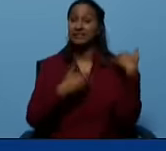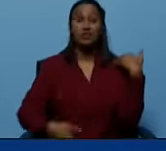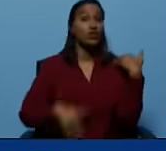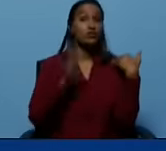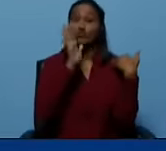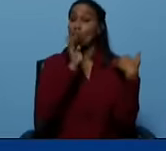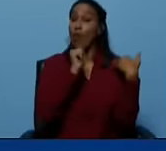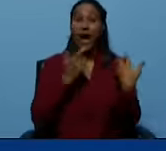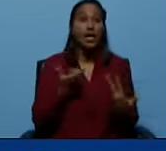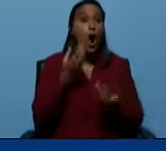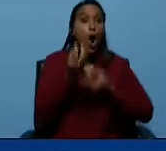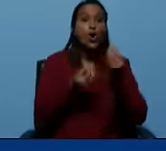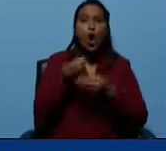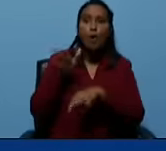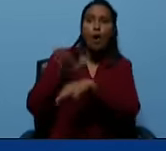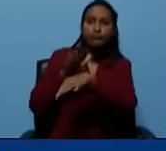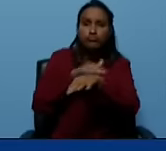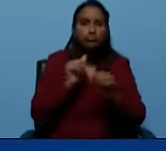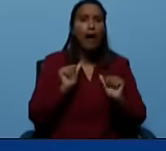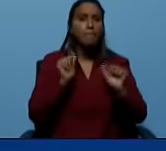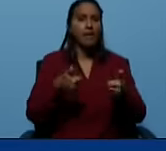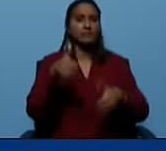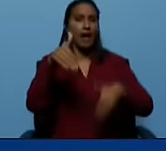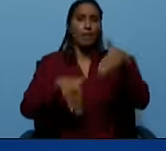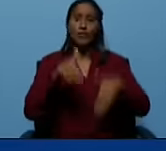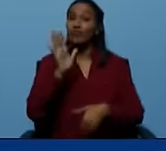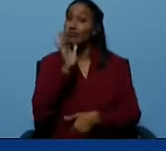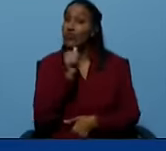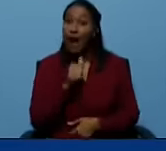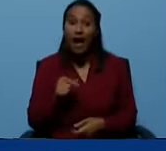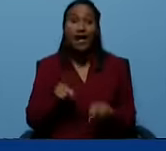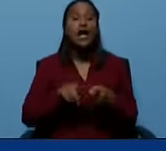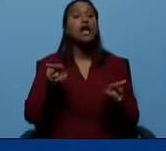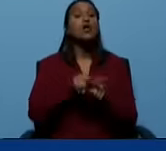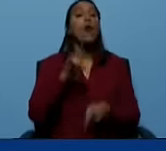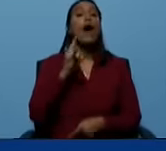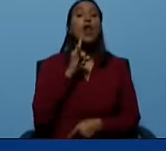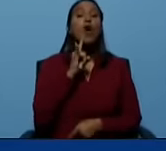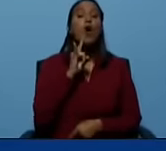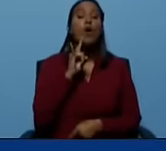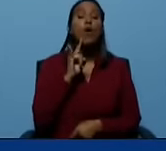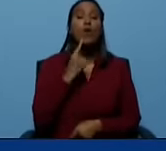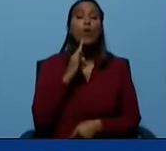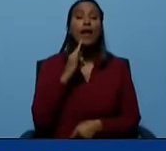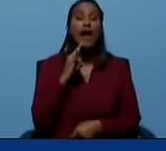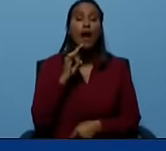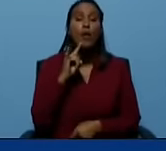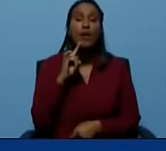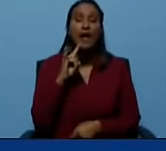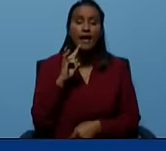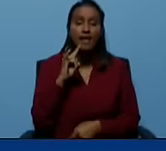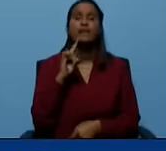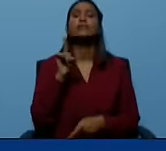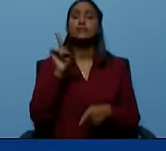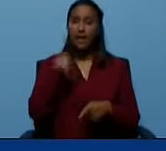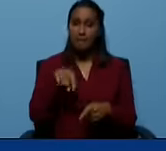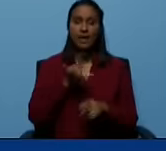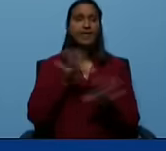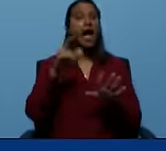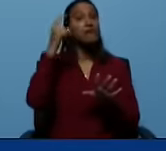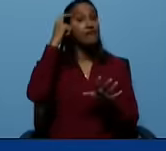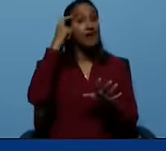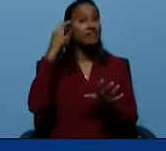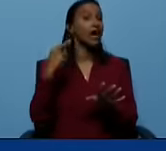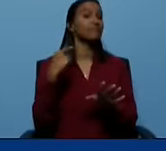convoque. Ahí está Ucrania, que se venció el periodo presidencial y el títere de los